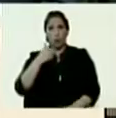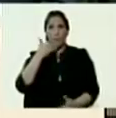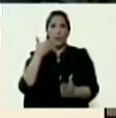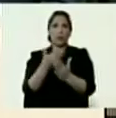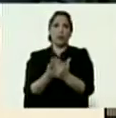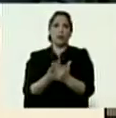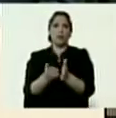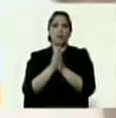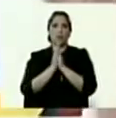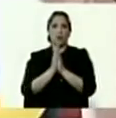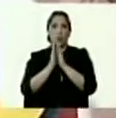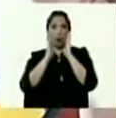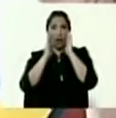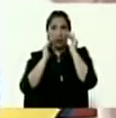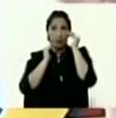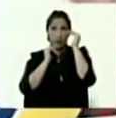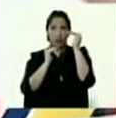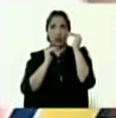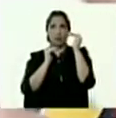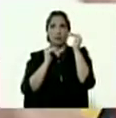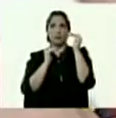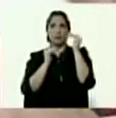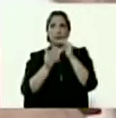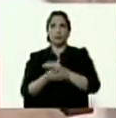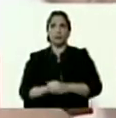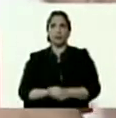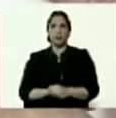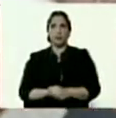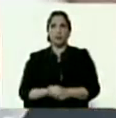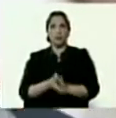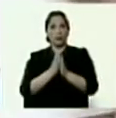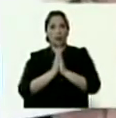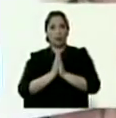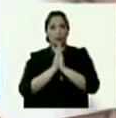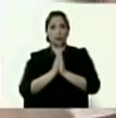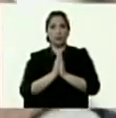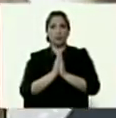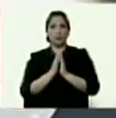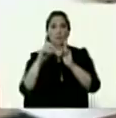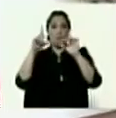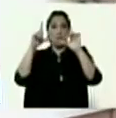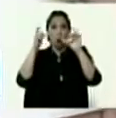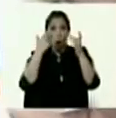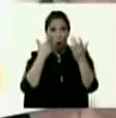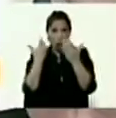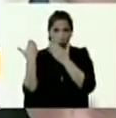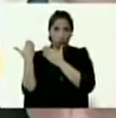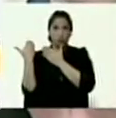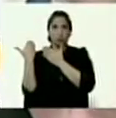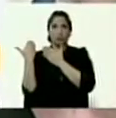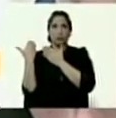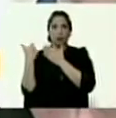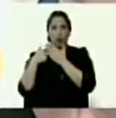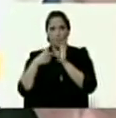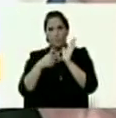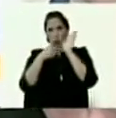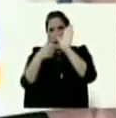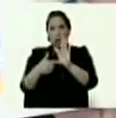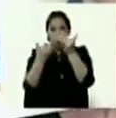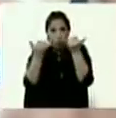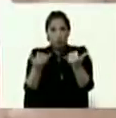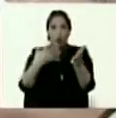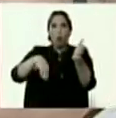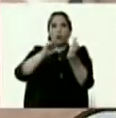que atendieran, por favor, esta fotografía que estoy mostrando de